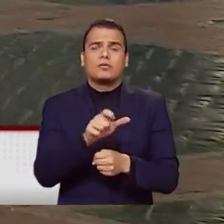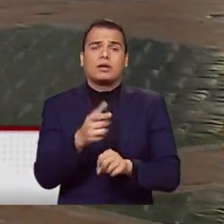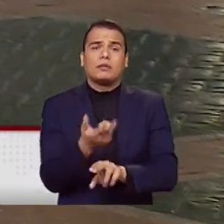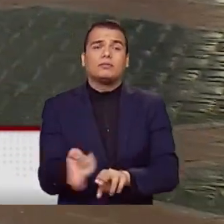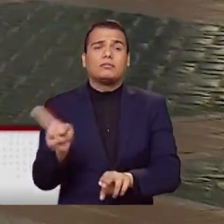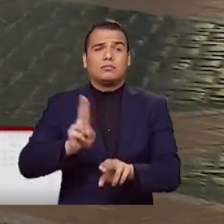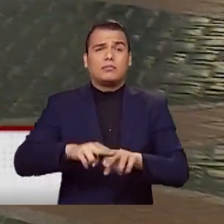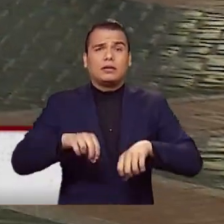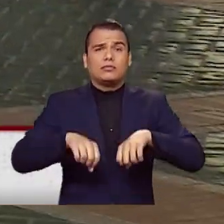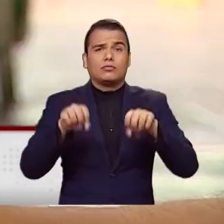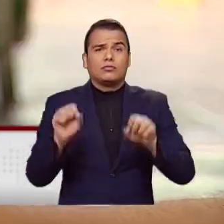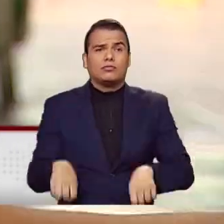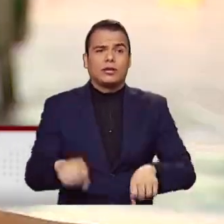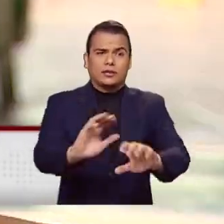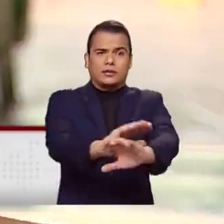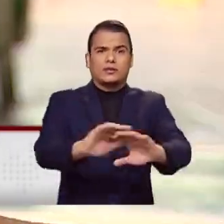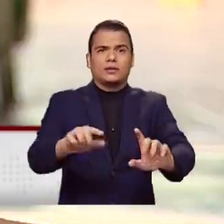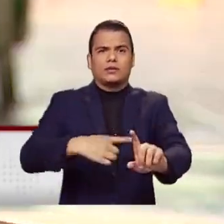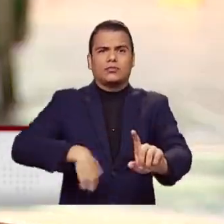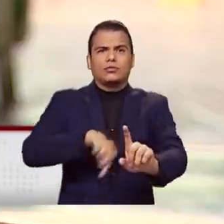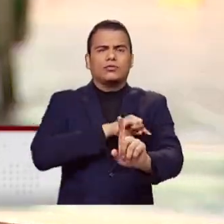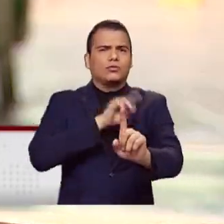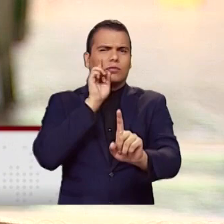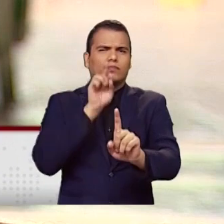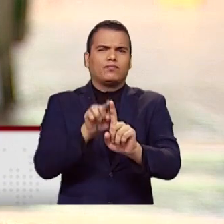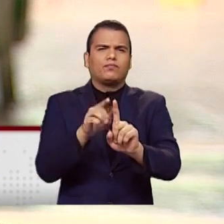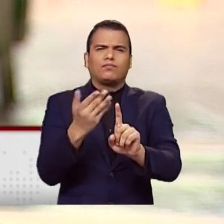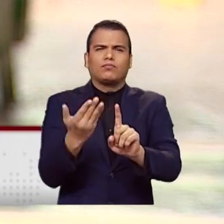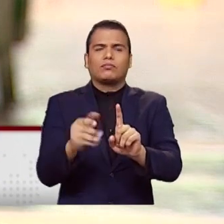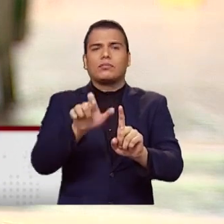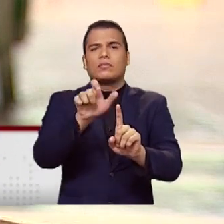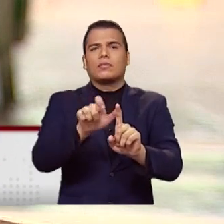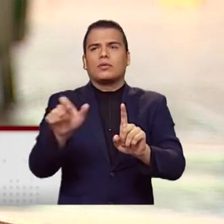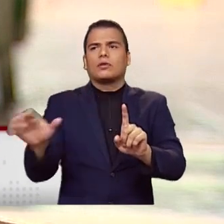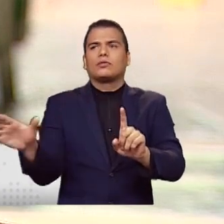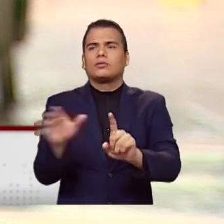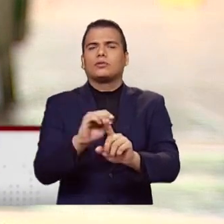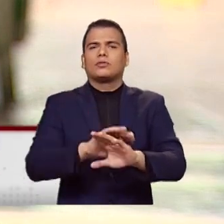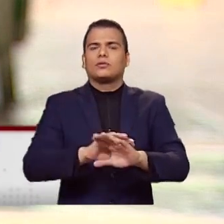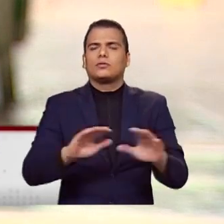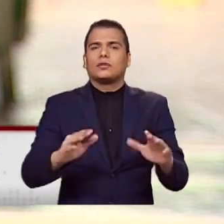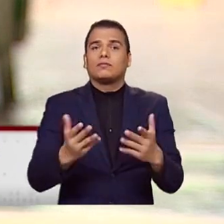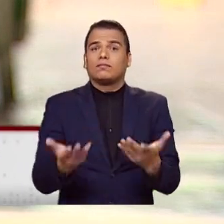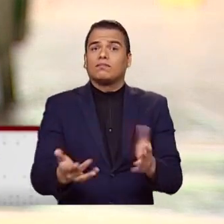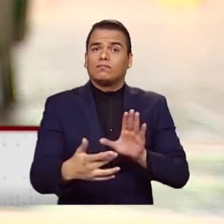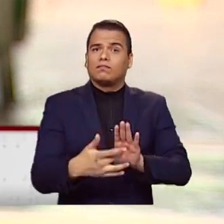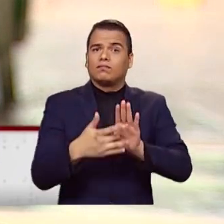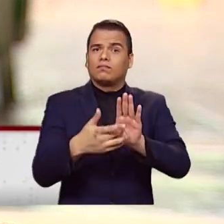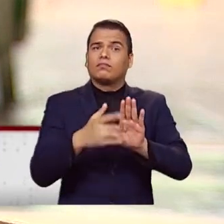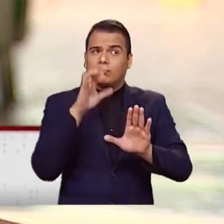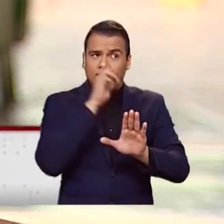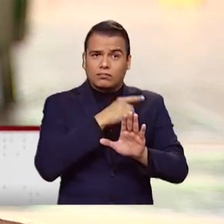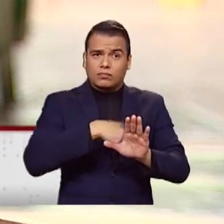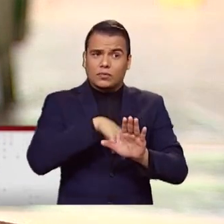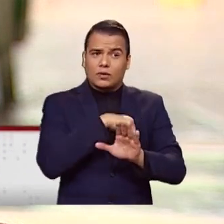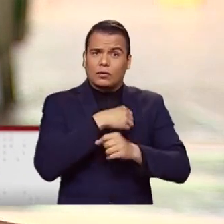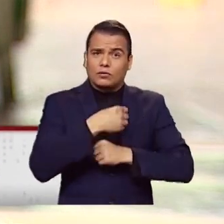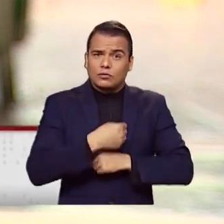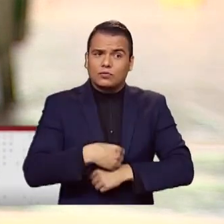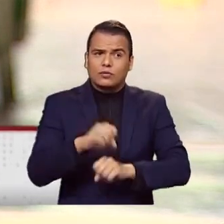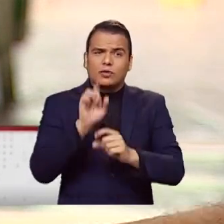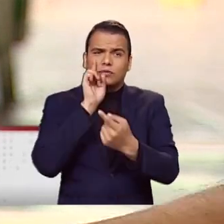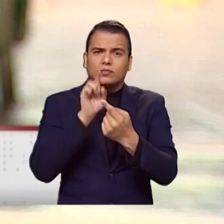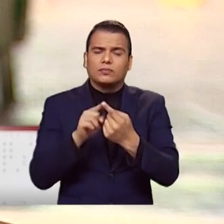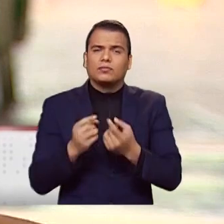personas. Nuestro gran objetivo es que las personas puedan informarse del esfuerzo que estamos haciendo como centro comercial